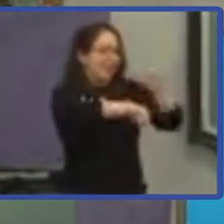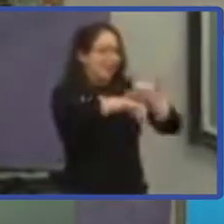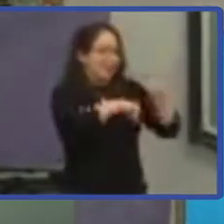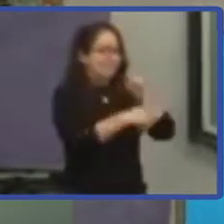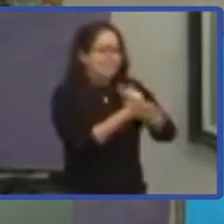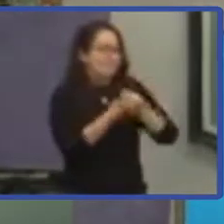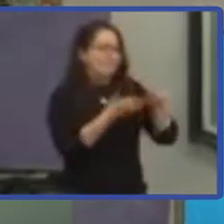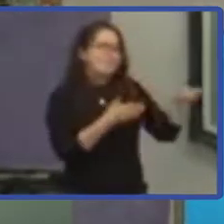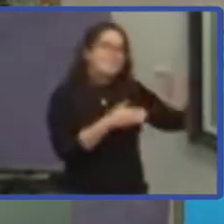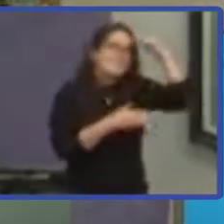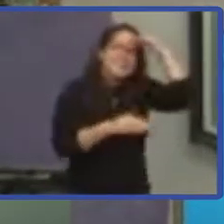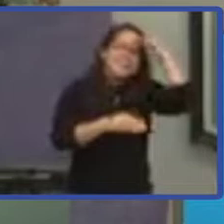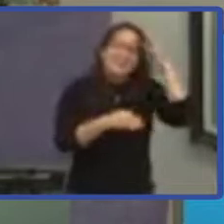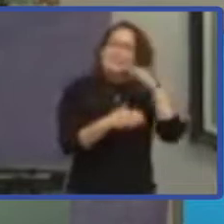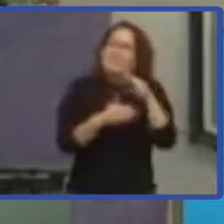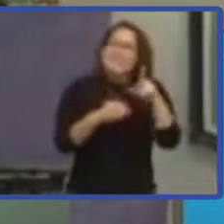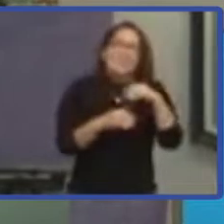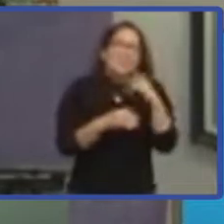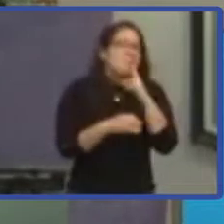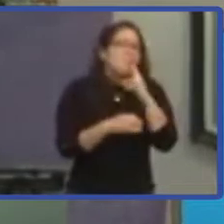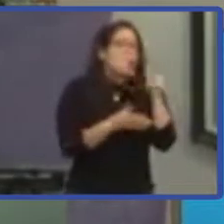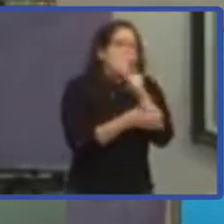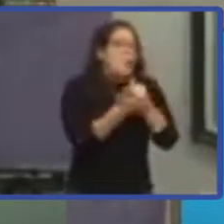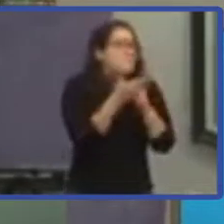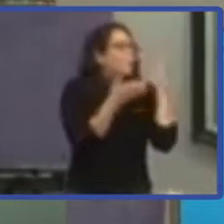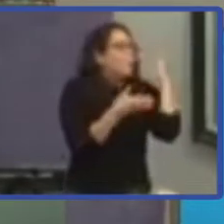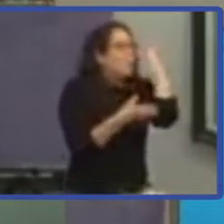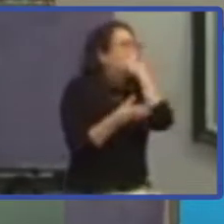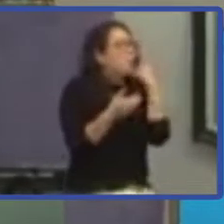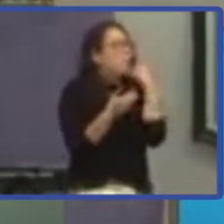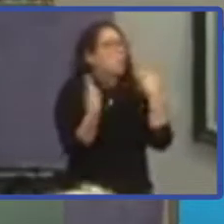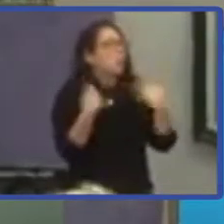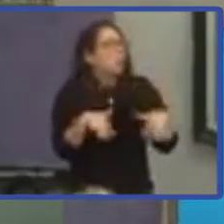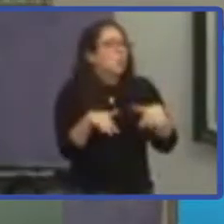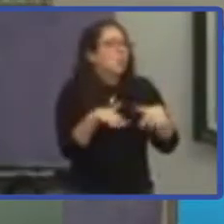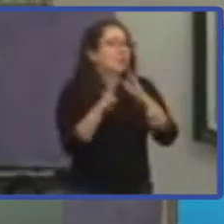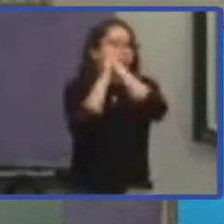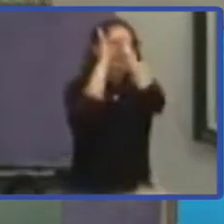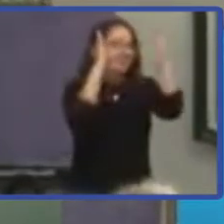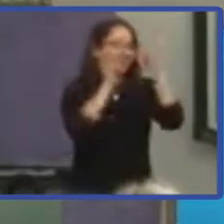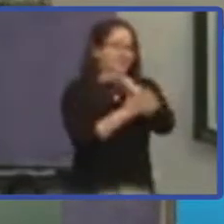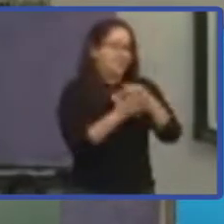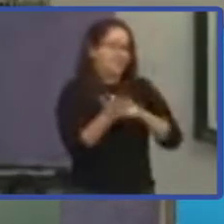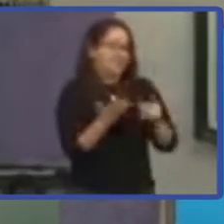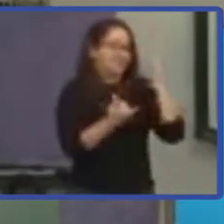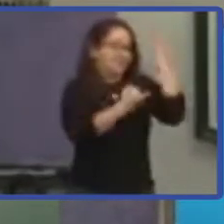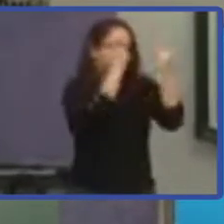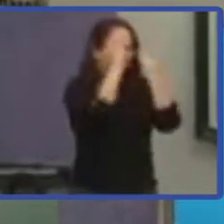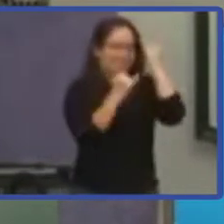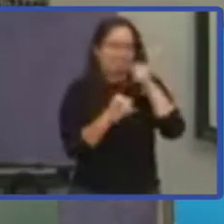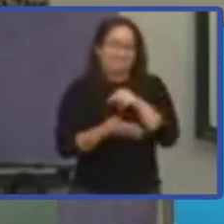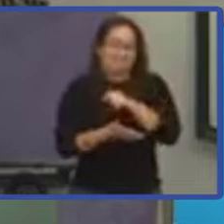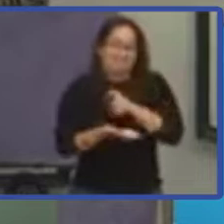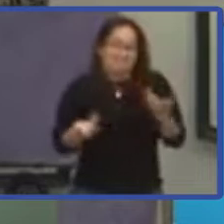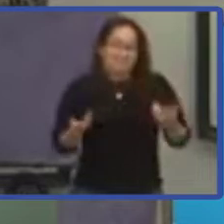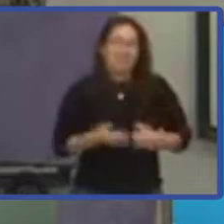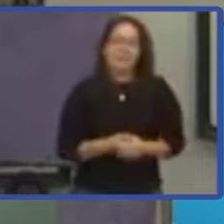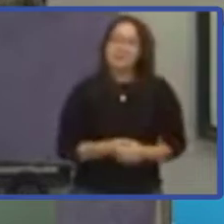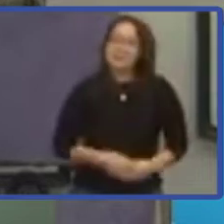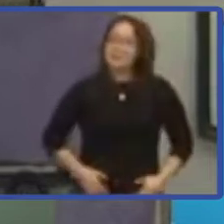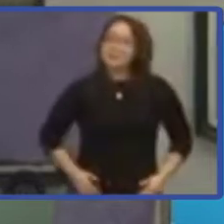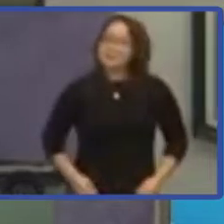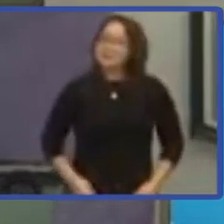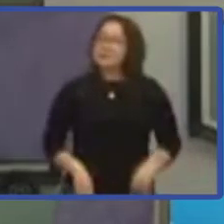concebidas están ahí. El siguiente, por favor. Bueno, las y los